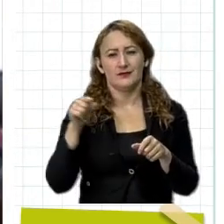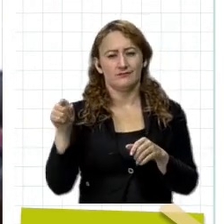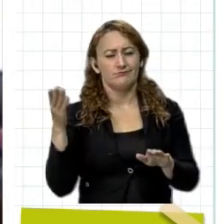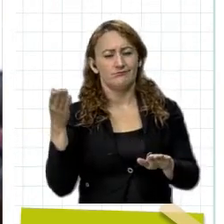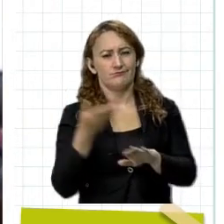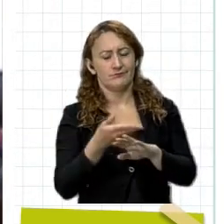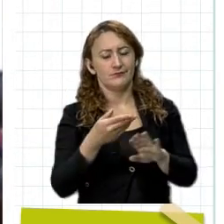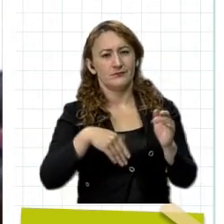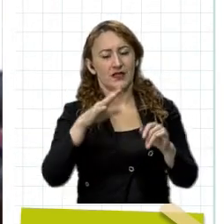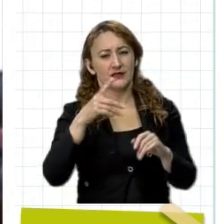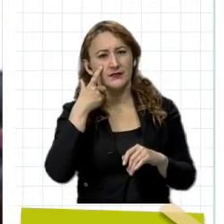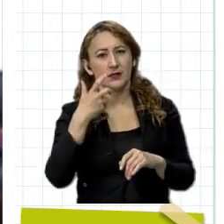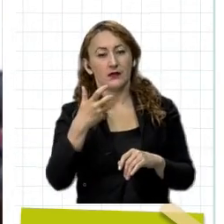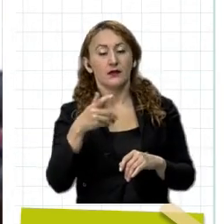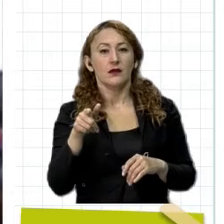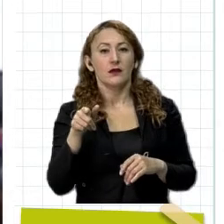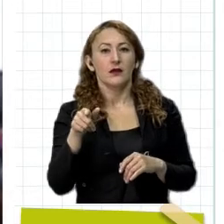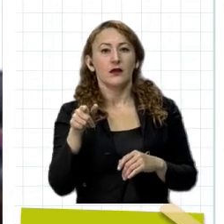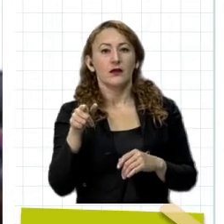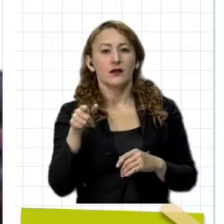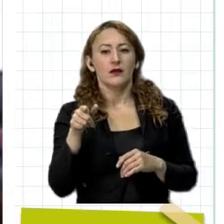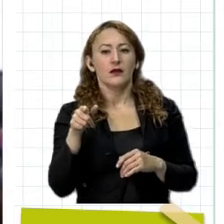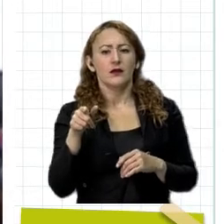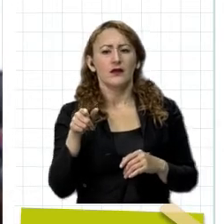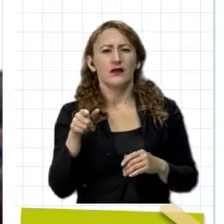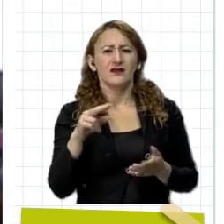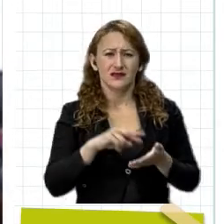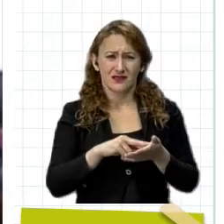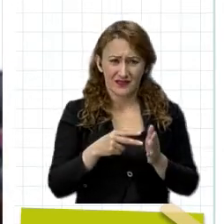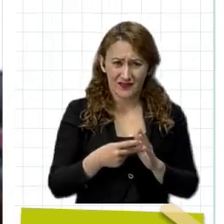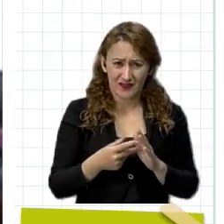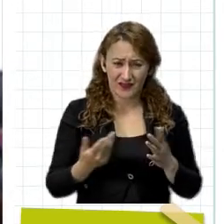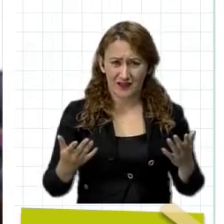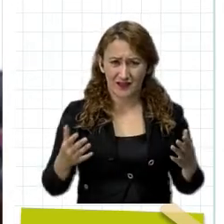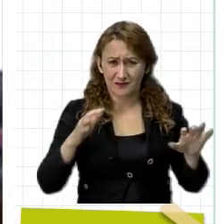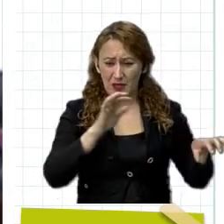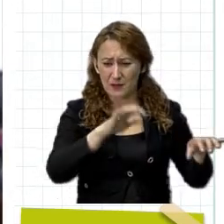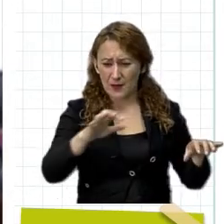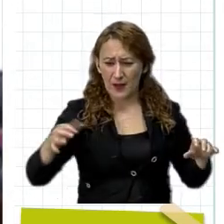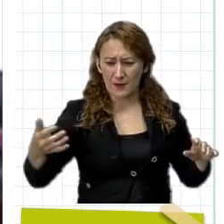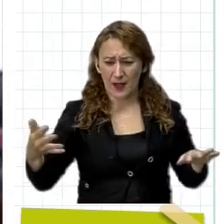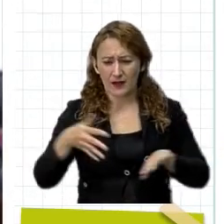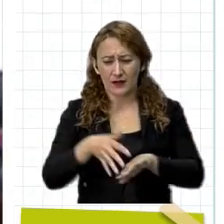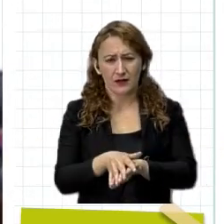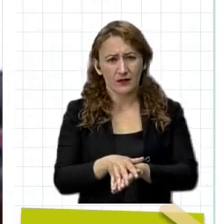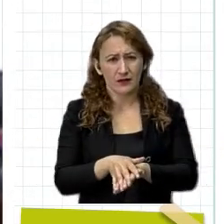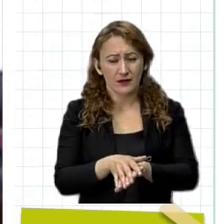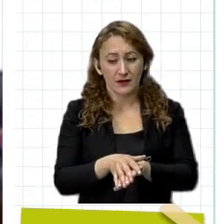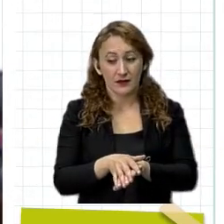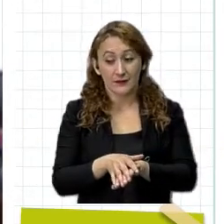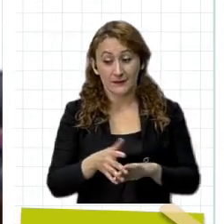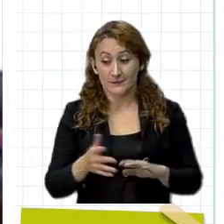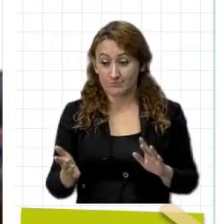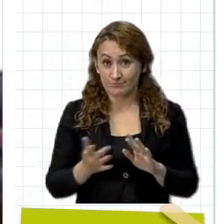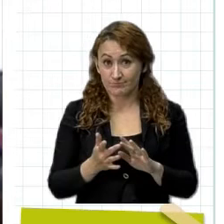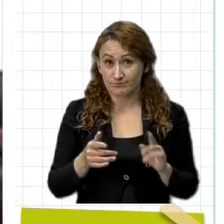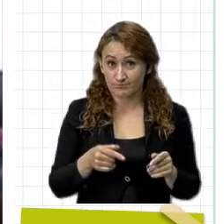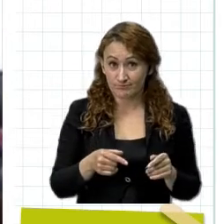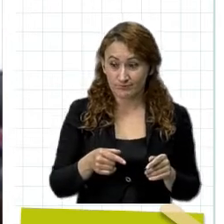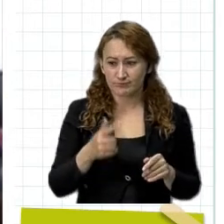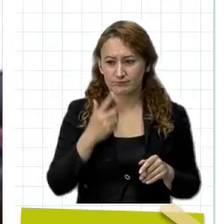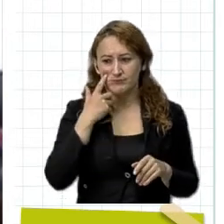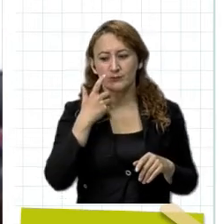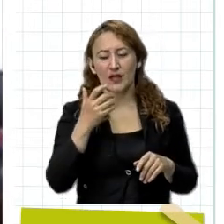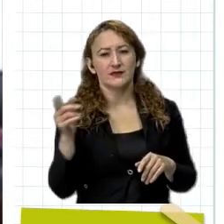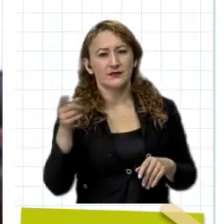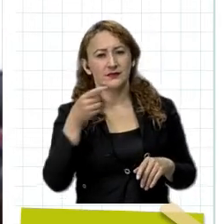planteamiento, constituye una muestra de interseccionalidad. Al respecto, subraya el hecho de que,